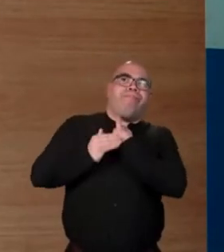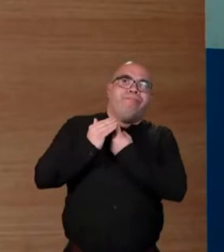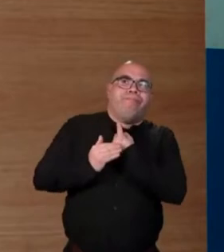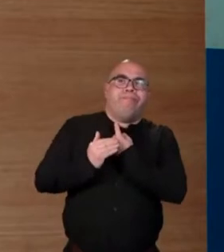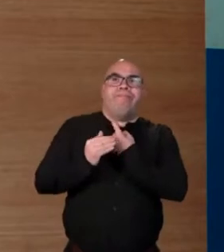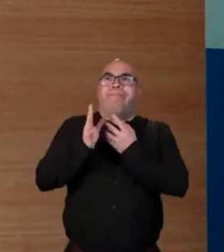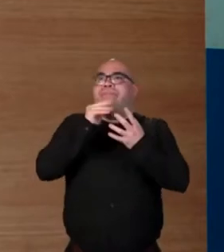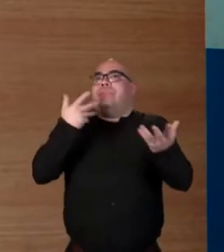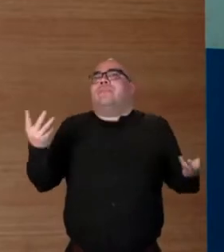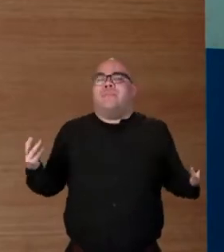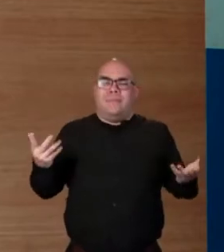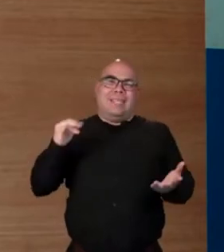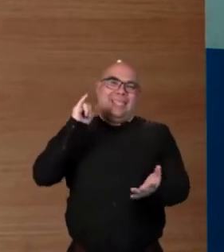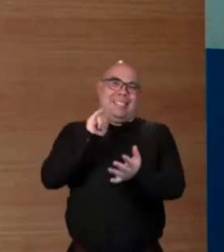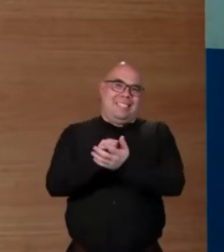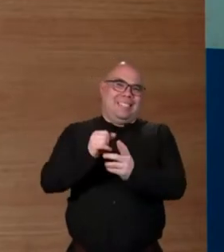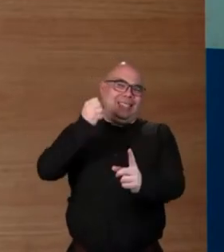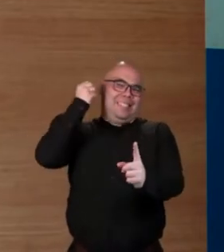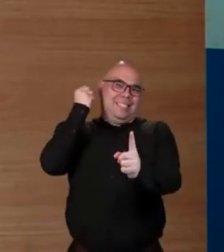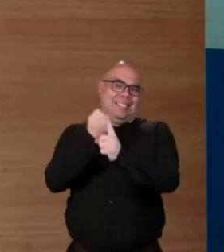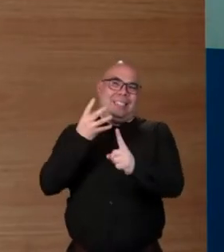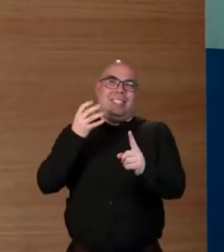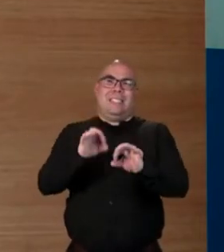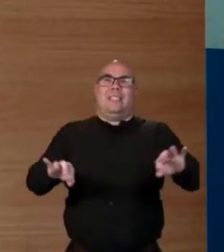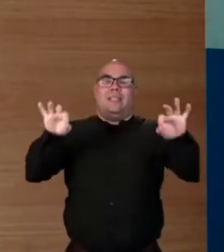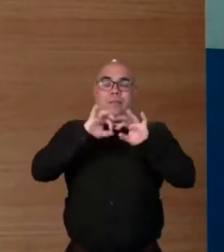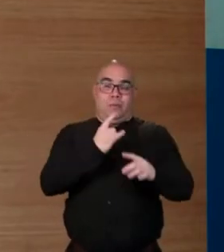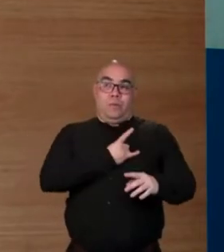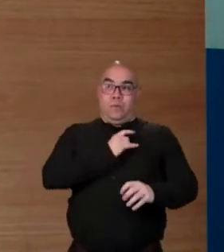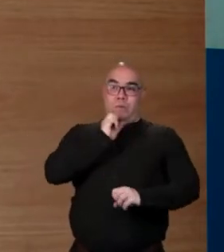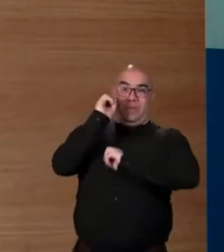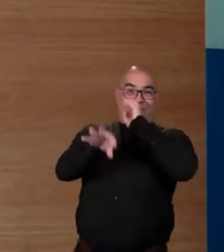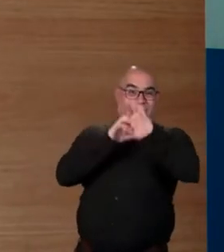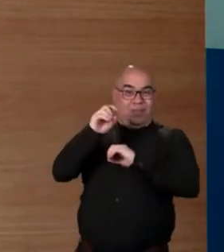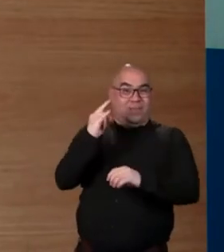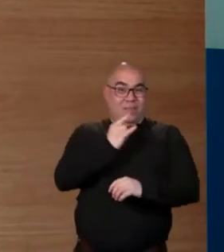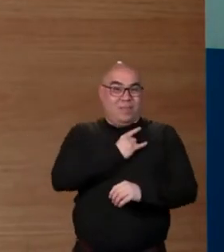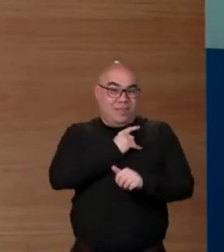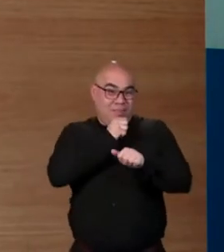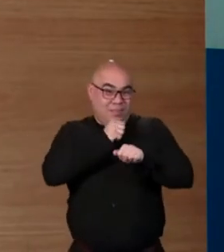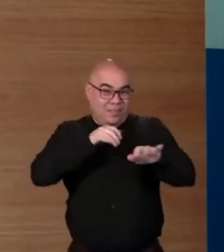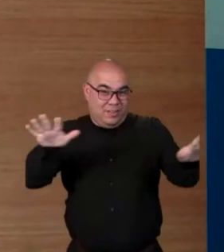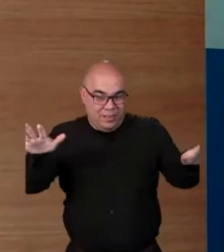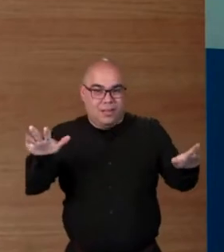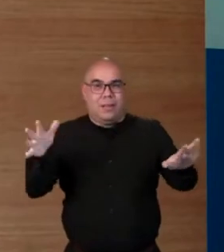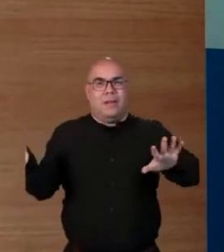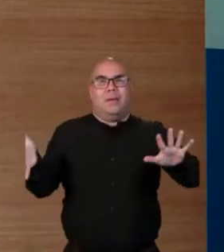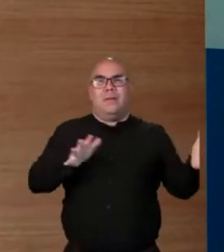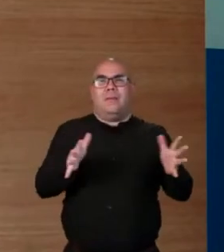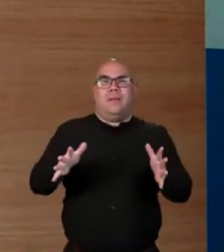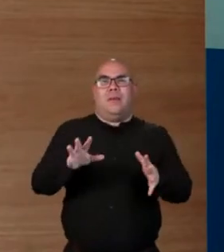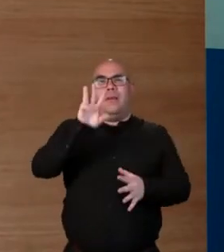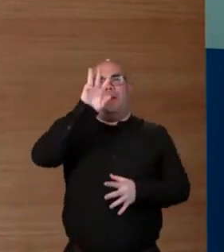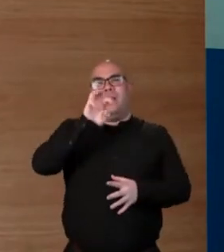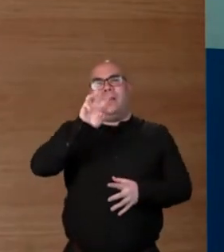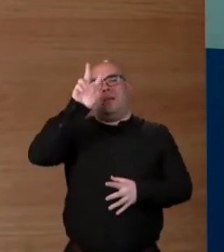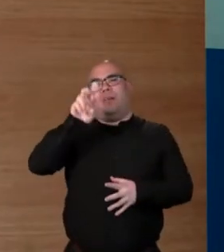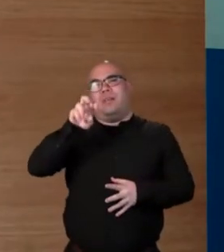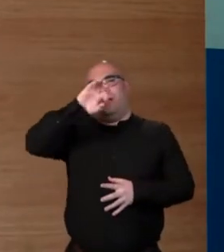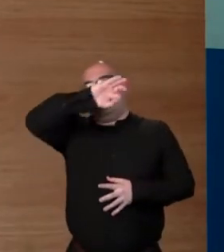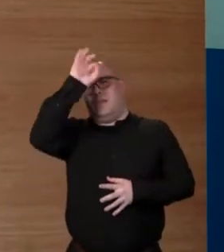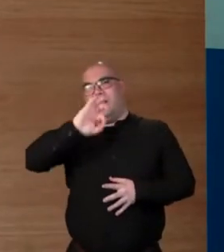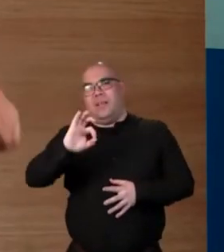impacto muy importante en el caso de la uis una universidad pública que recoge más de 87 por ciento de sus estudiantes